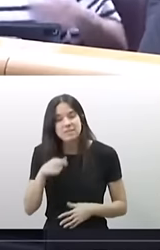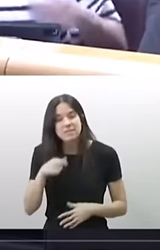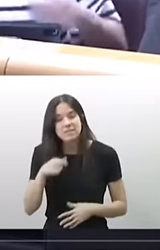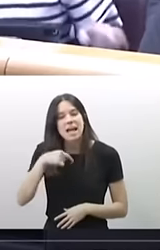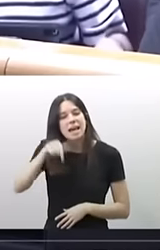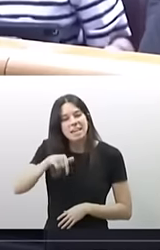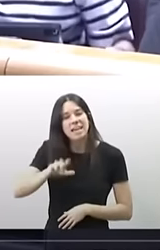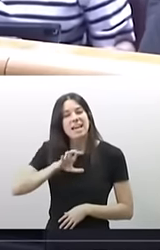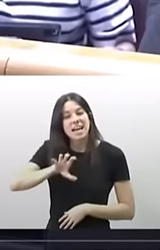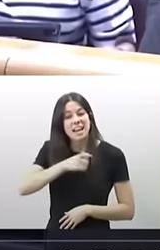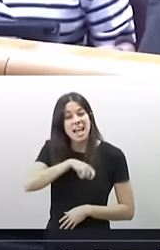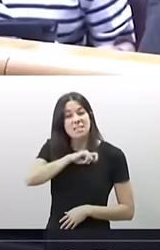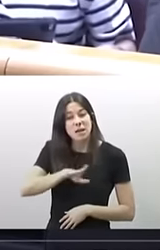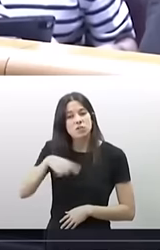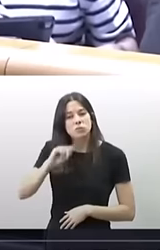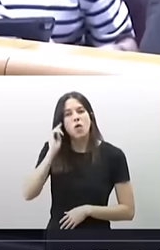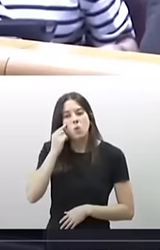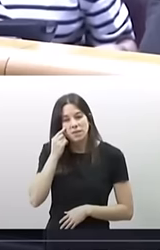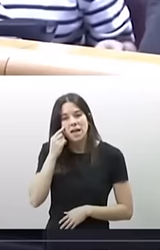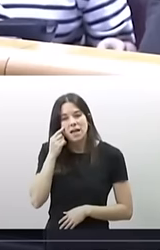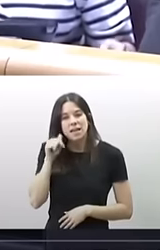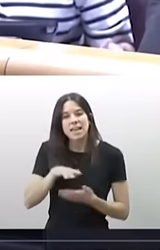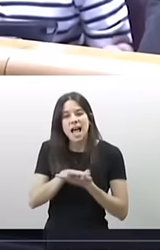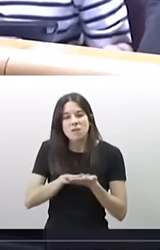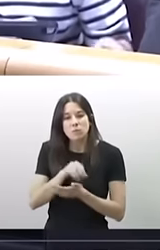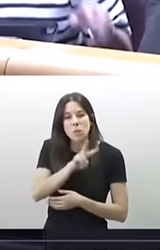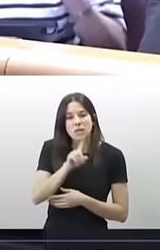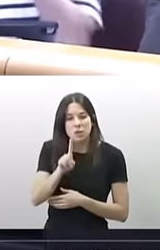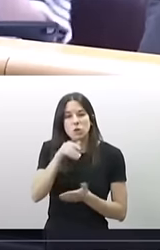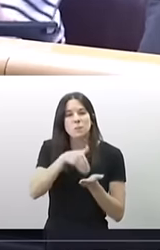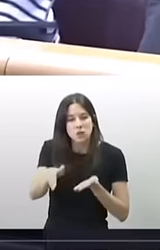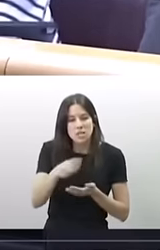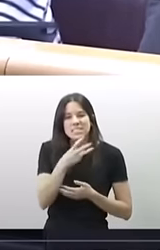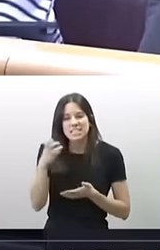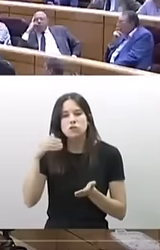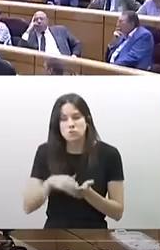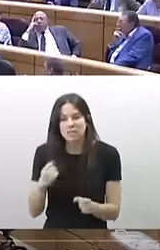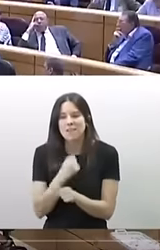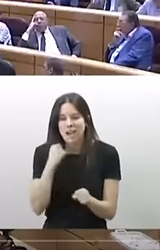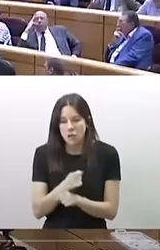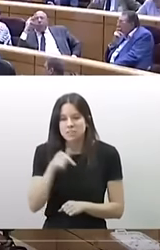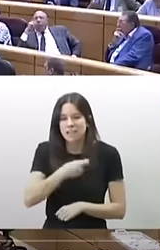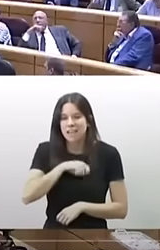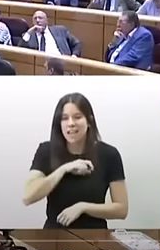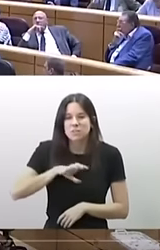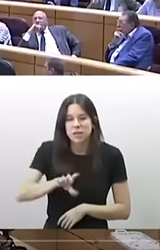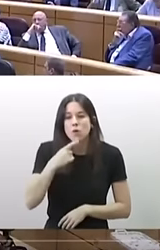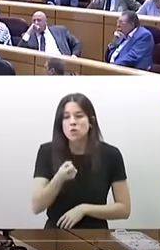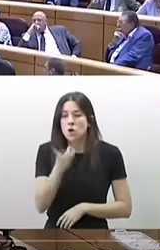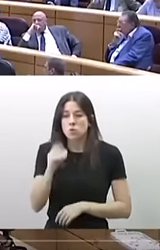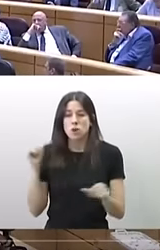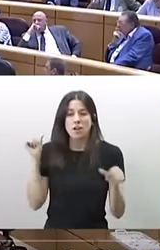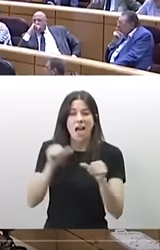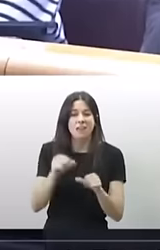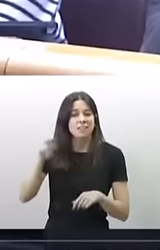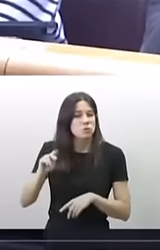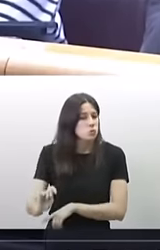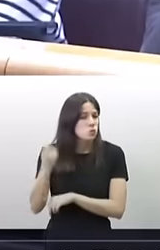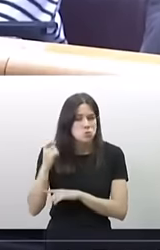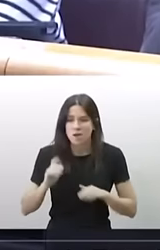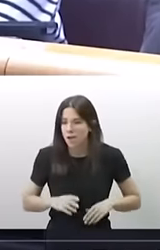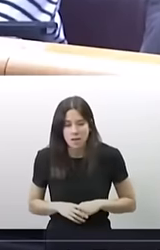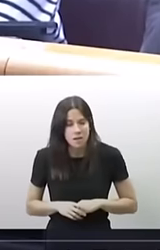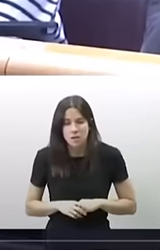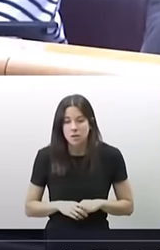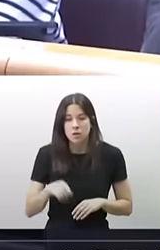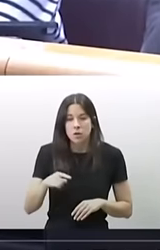sola, fíjate. Se despierta y se abre con 21.300.000 trabajadores en nuestro país. Una cifra histórica, histórica, con más de